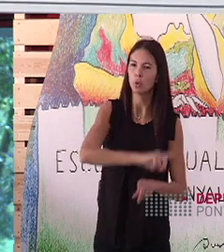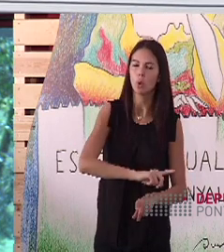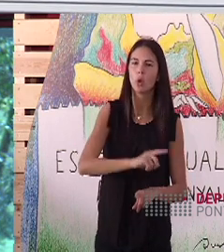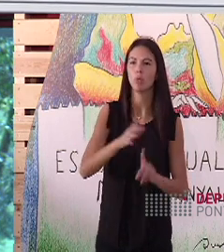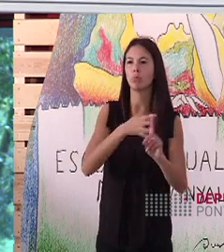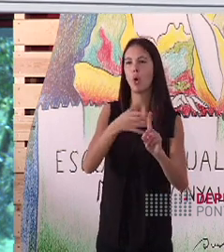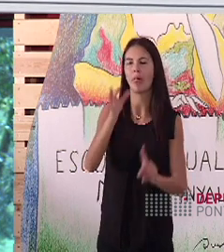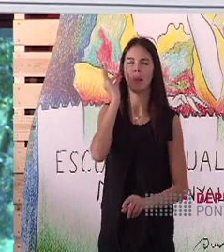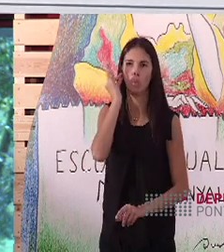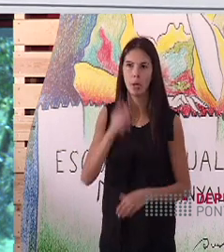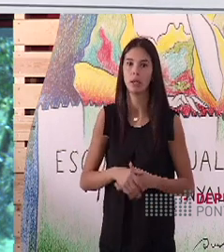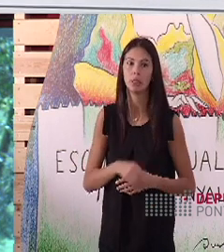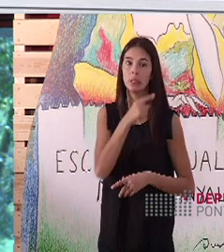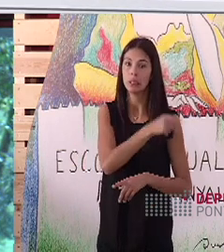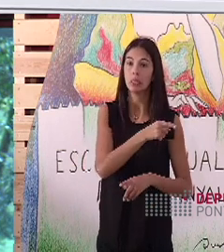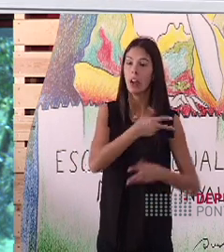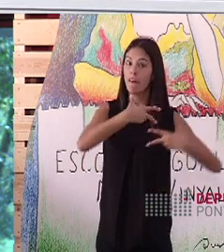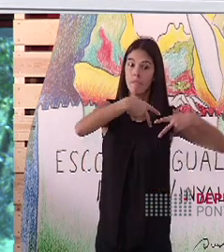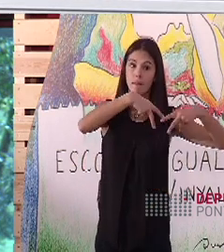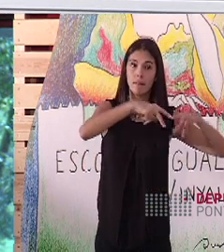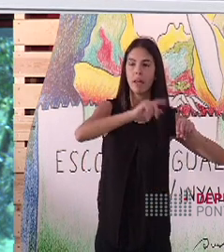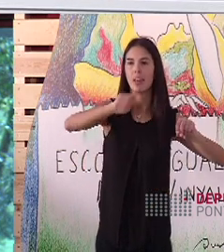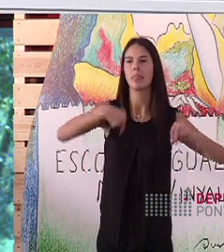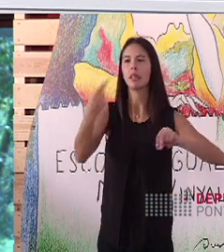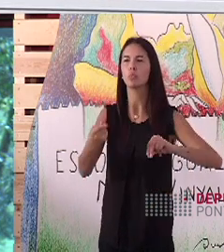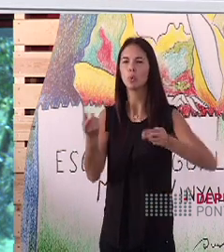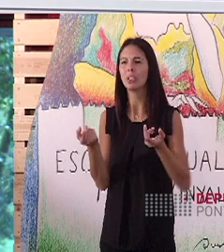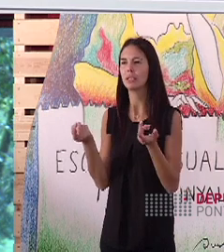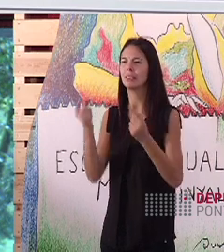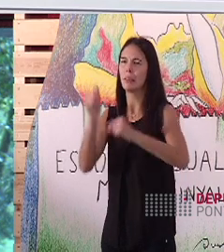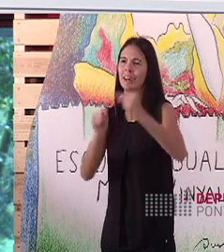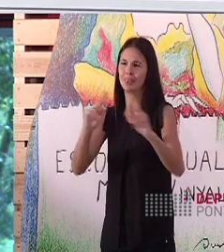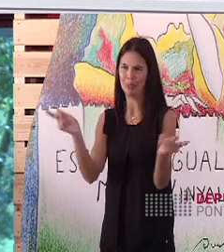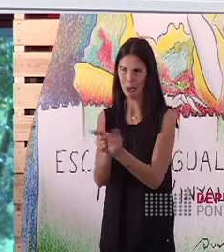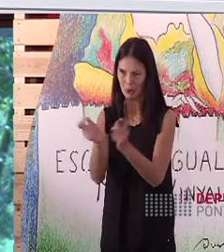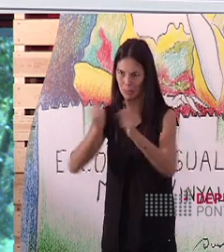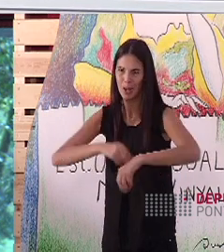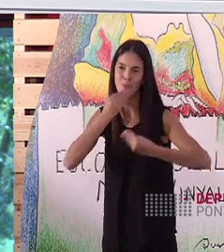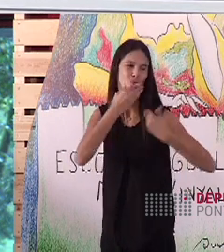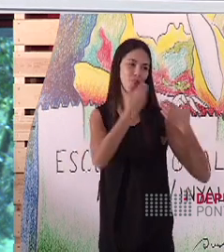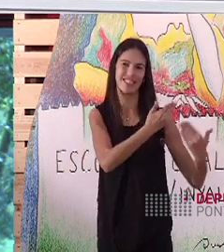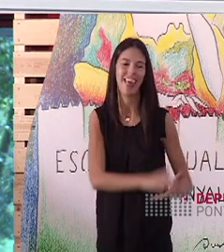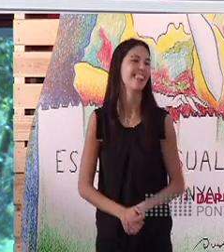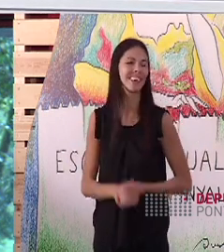as mulleres. Cando remate a súa intervención, pois teremos un pequeno debate. Nada, moitas grazas, Rosa.